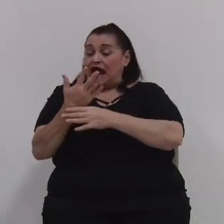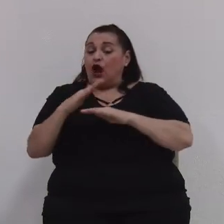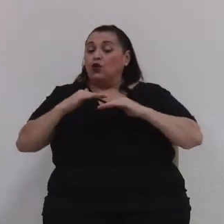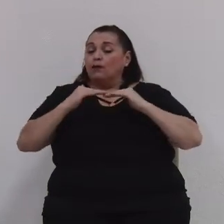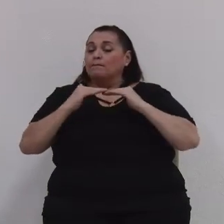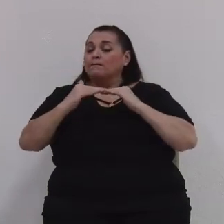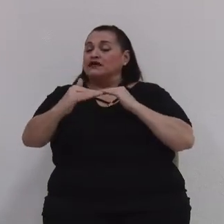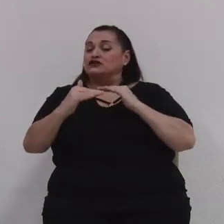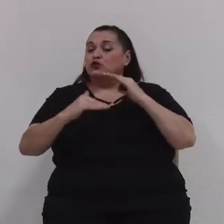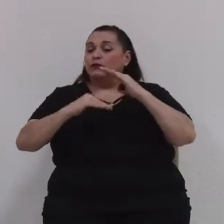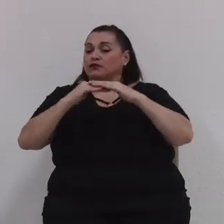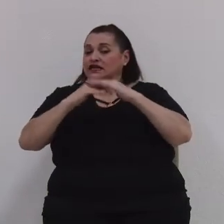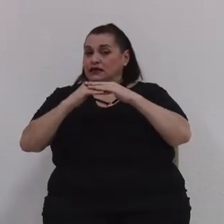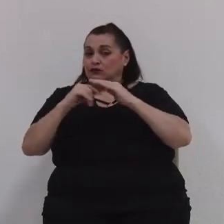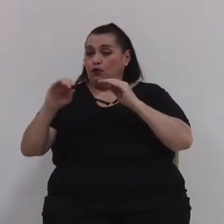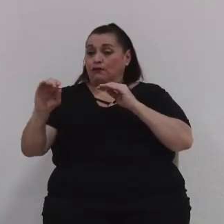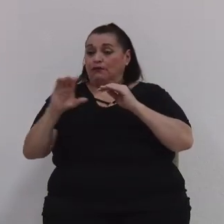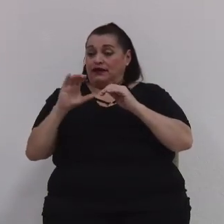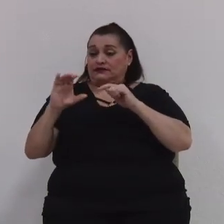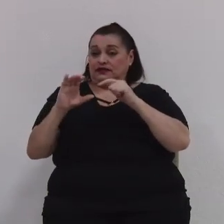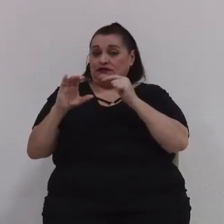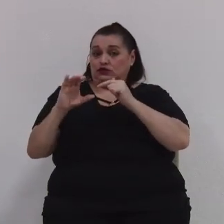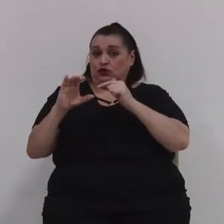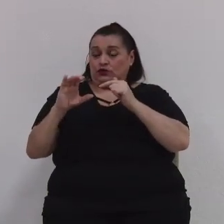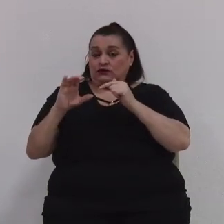mínimo de prestaciones que aún los